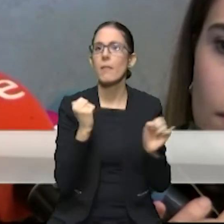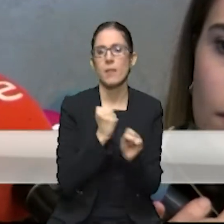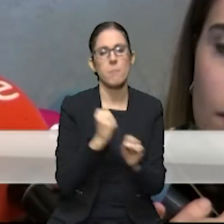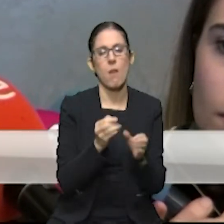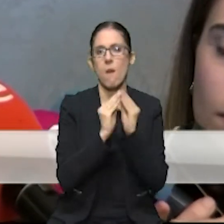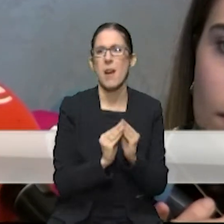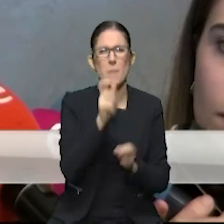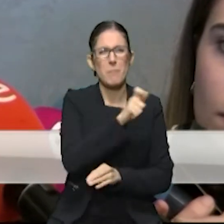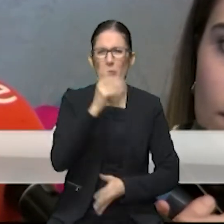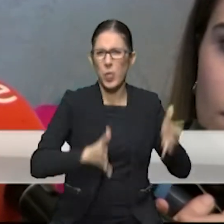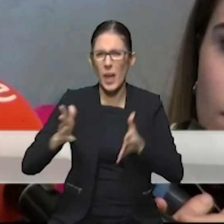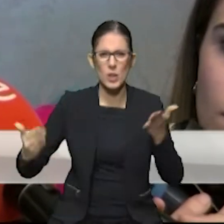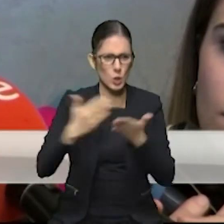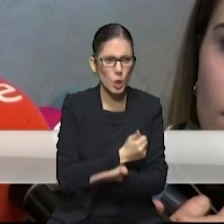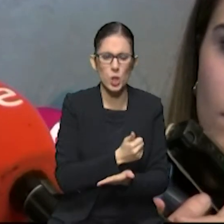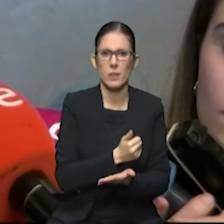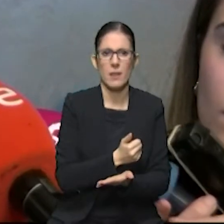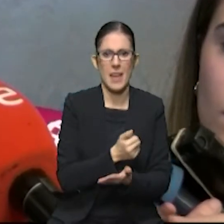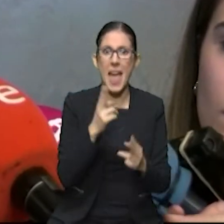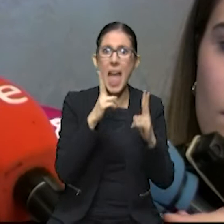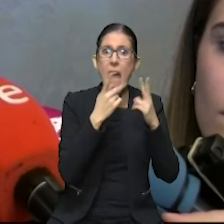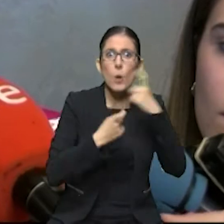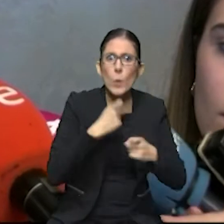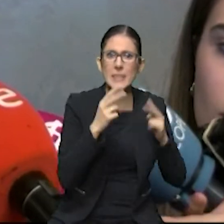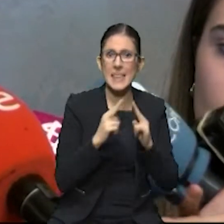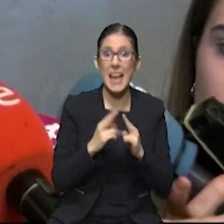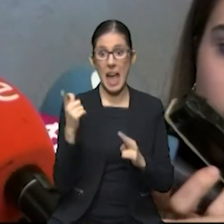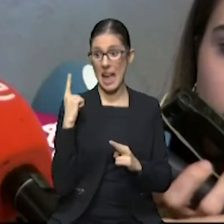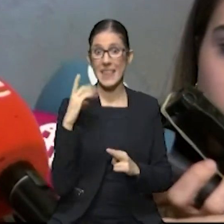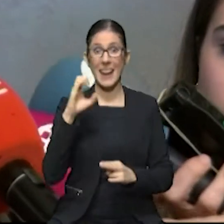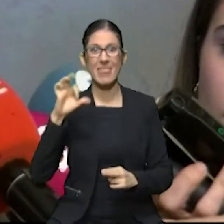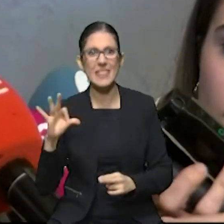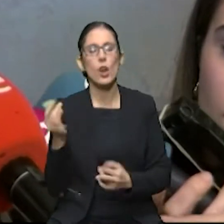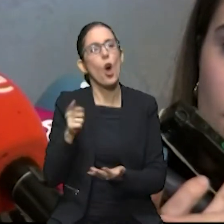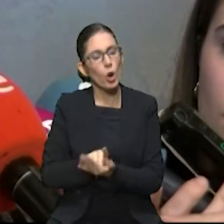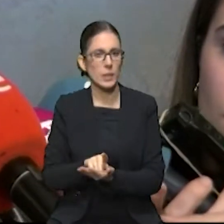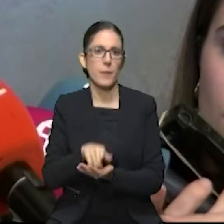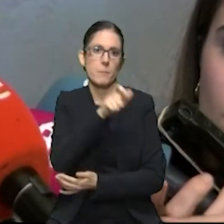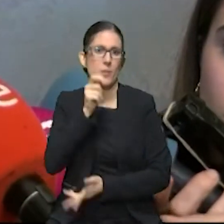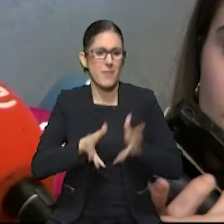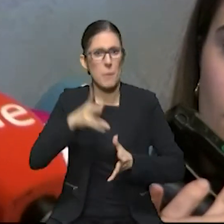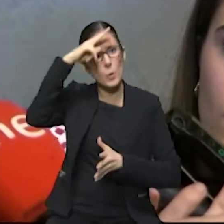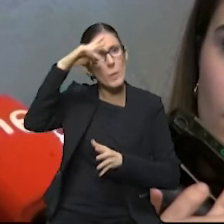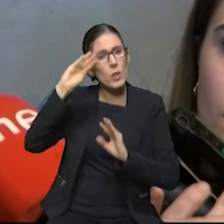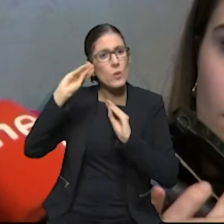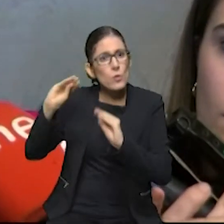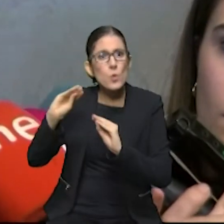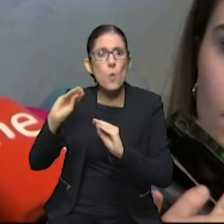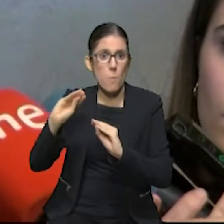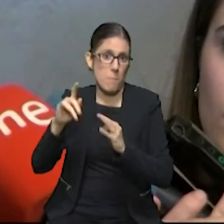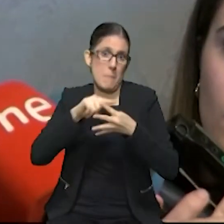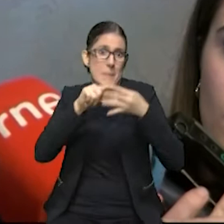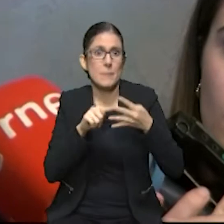ciudadanos lo dicen en todas las encuestas. Ayer en el CIS volví a salir otra vez como una de las principales preocupaciones de la ciudadanía es el empleo. Yo creo que tenemos